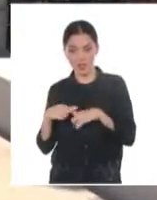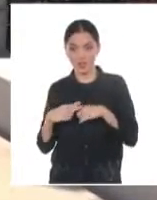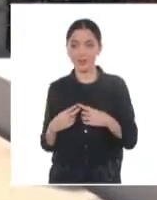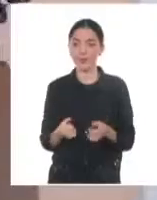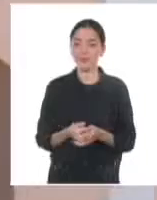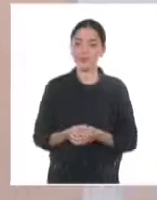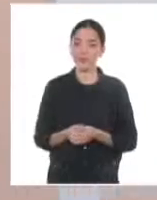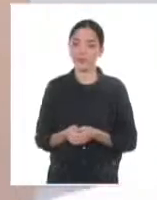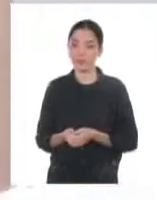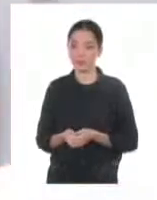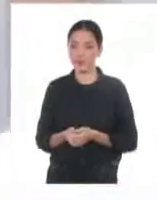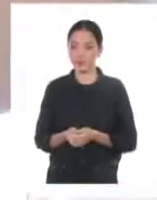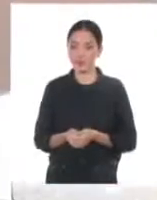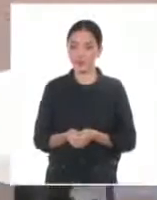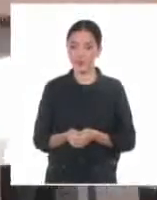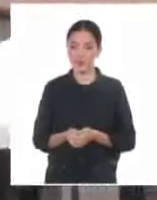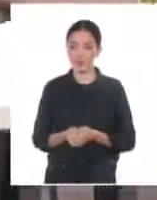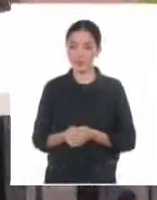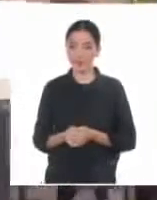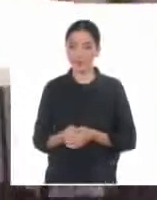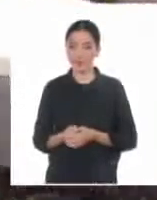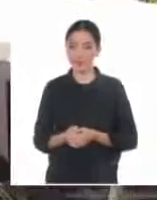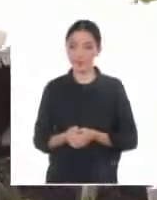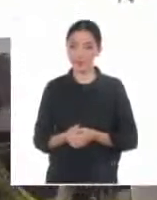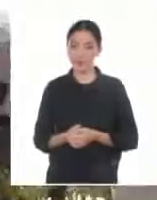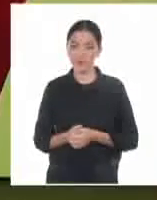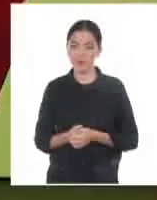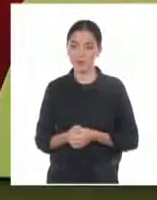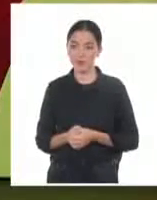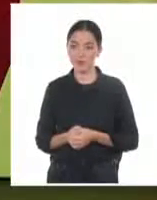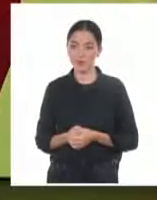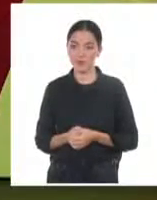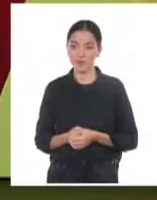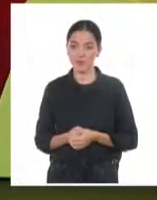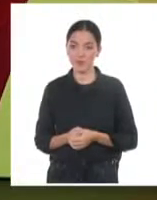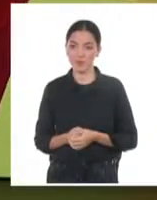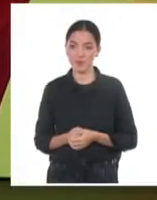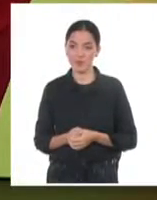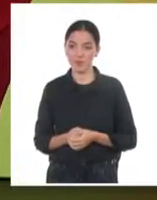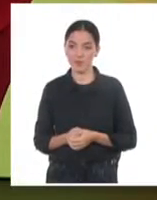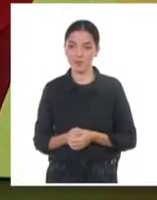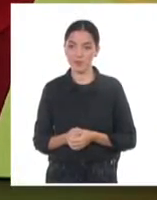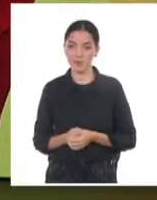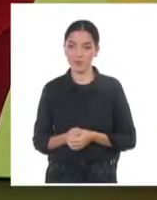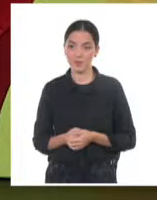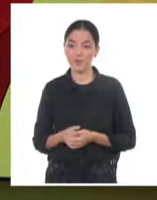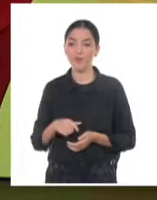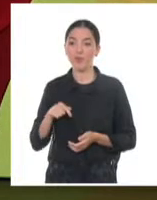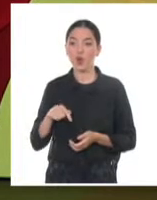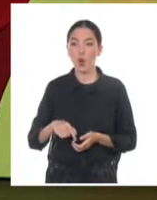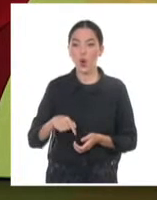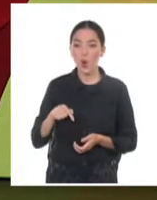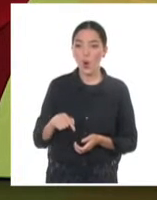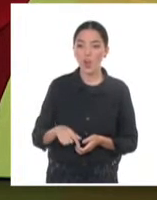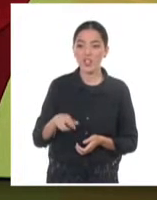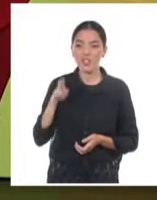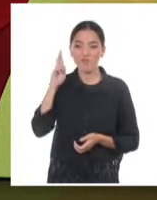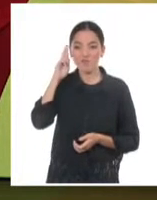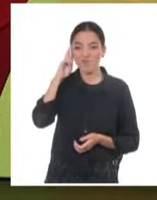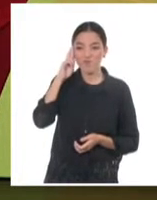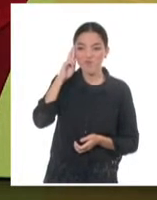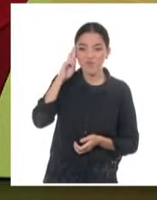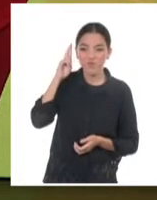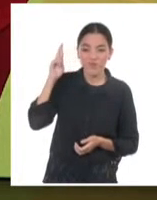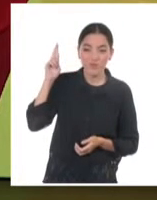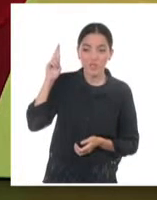Armas y Alexei Maquintosh León, Canal Cubano de Noticias. Y hoy recordamos en el aniversario 53 de